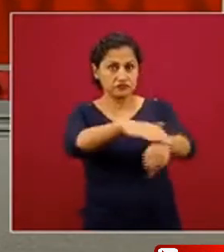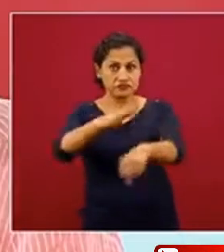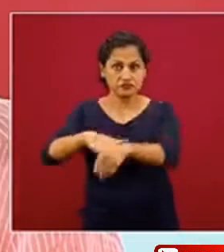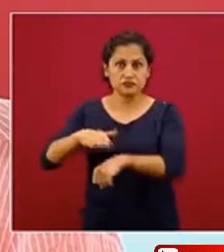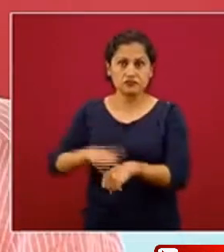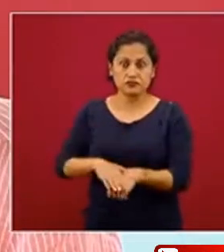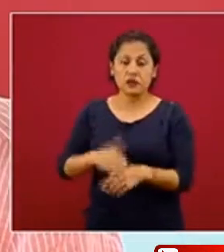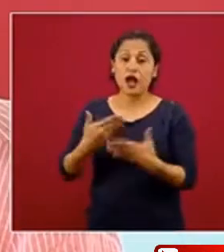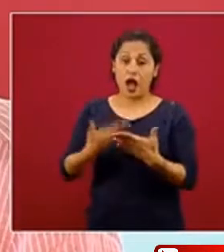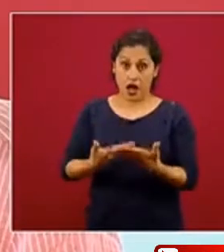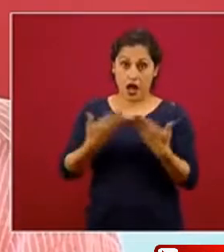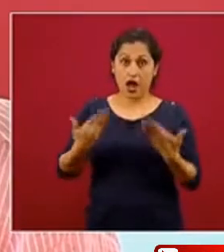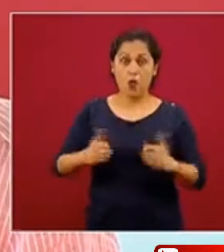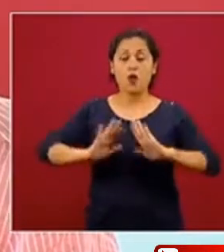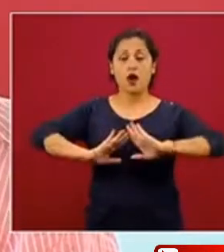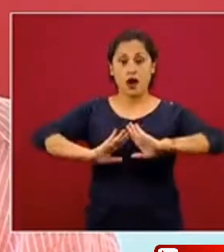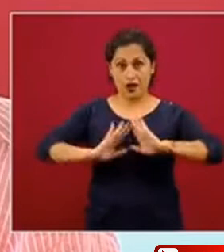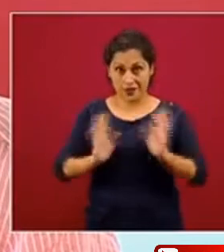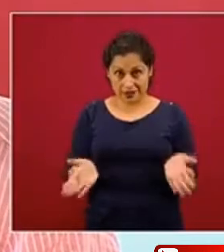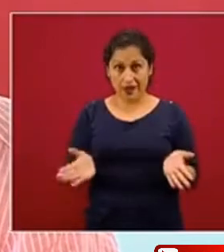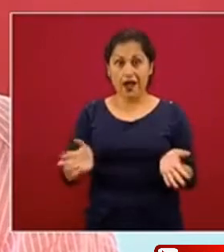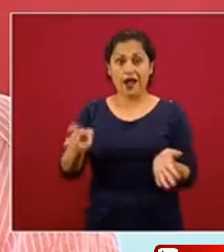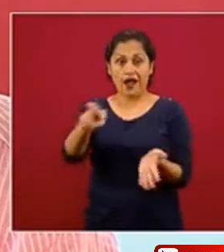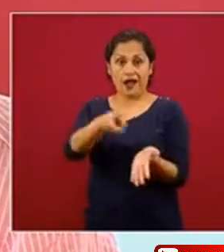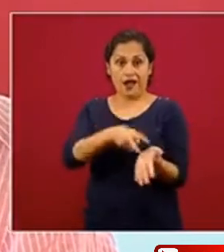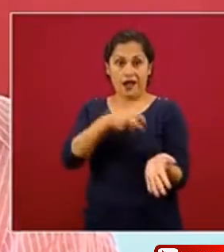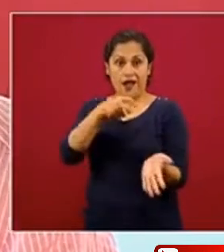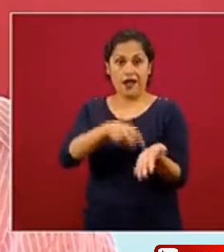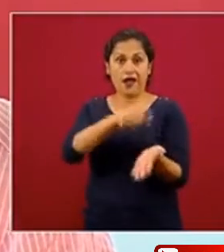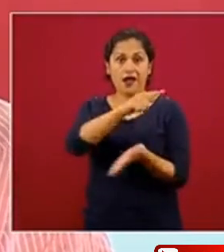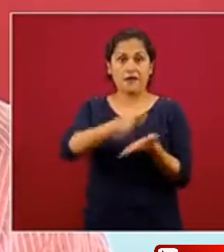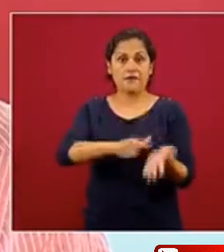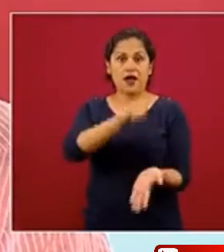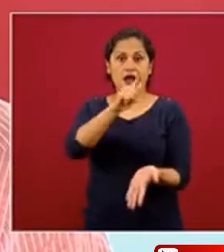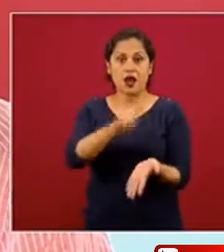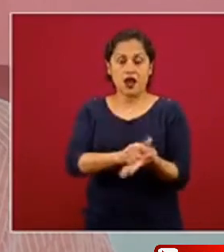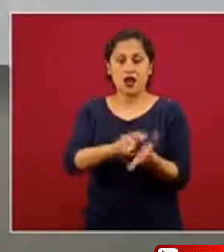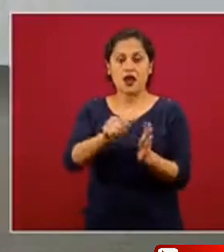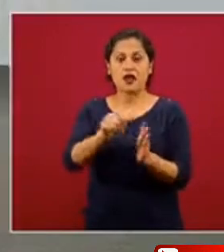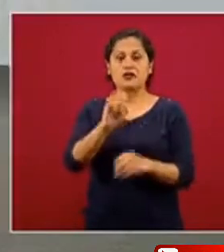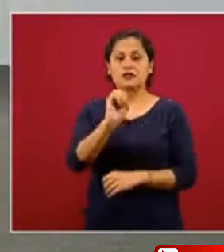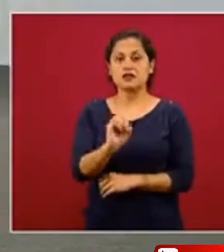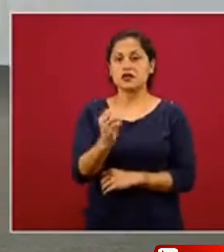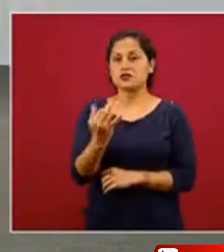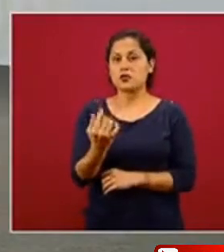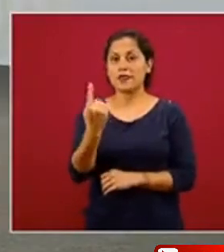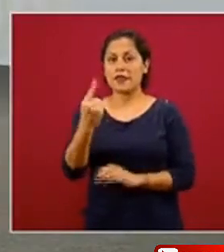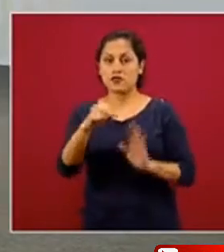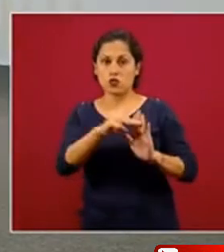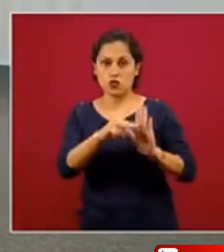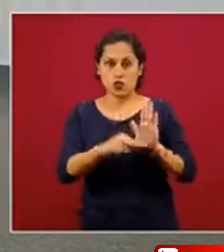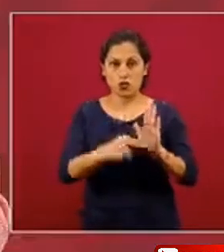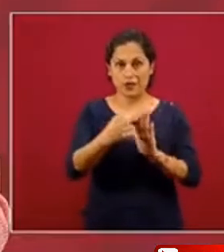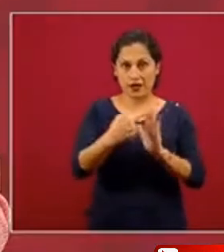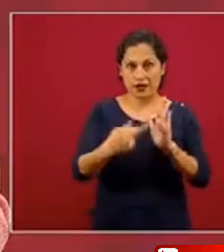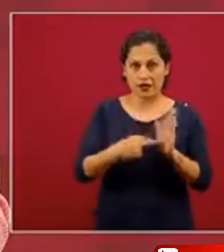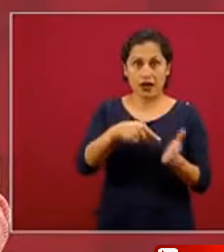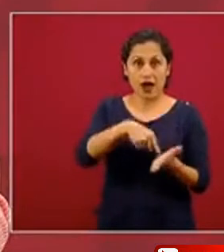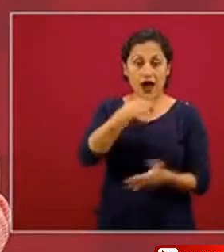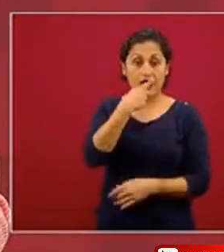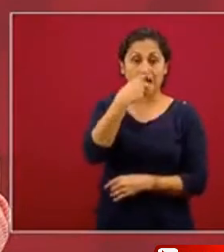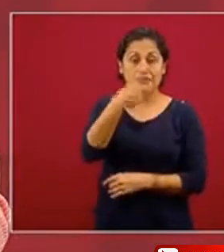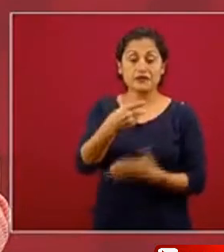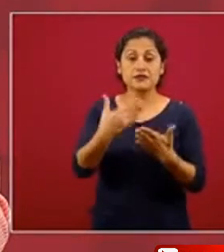se ha hecho el cambio de la norma oficial mexicana 051, que va a permitir tener